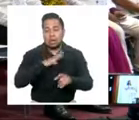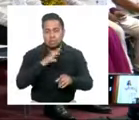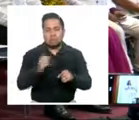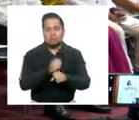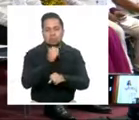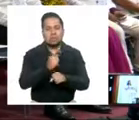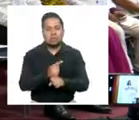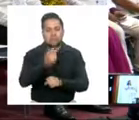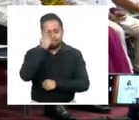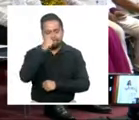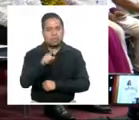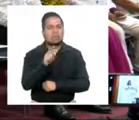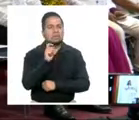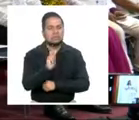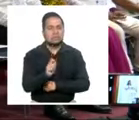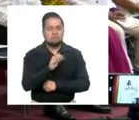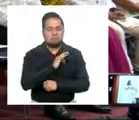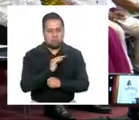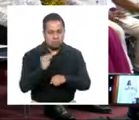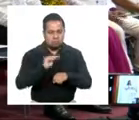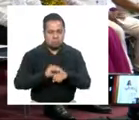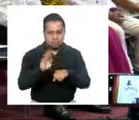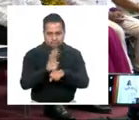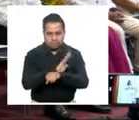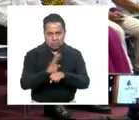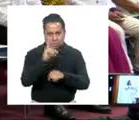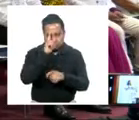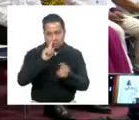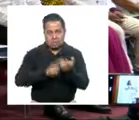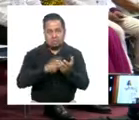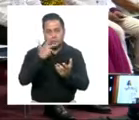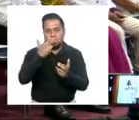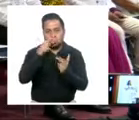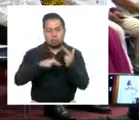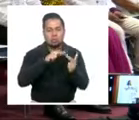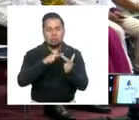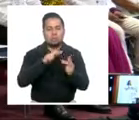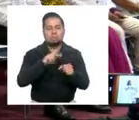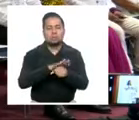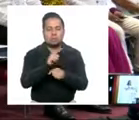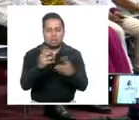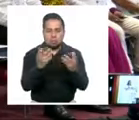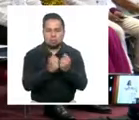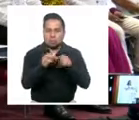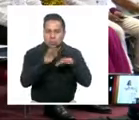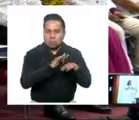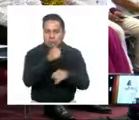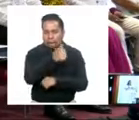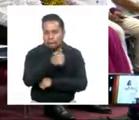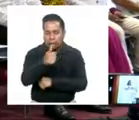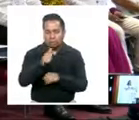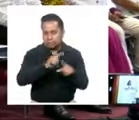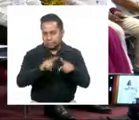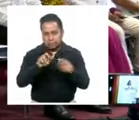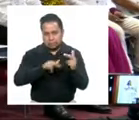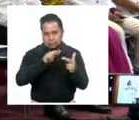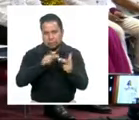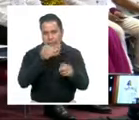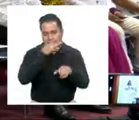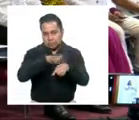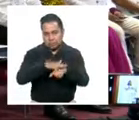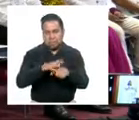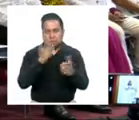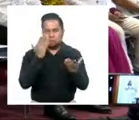la oportunidad de que se genere bienestar en las 8 regiones, porque estaremos trabajando en cada una de ellas. Y decirles